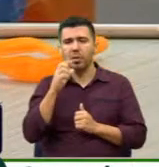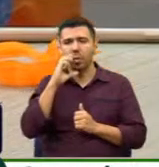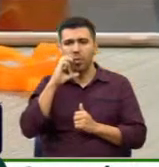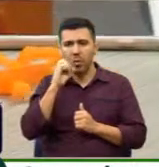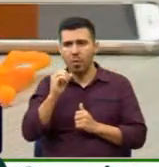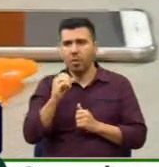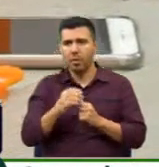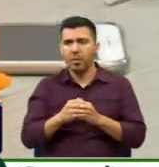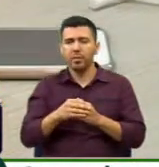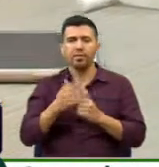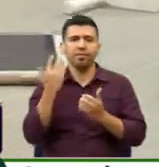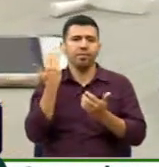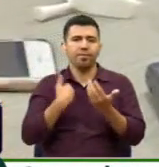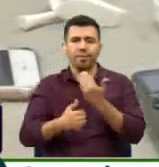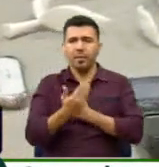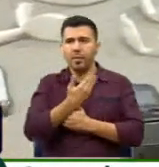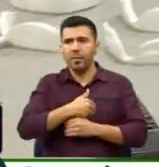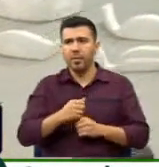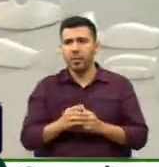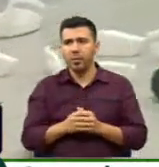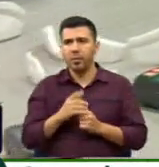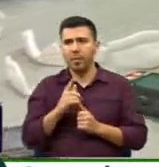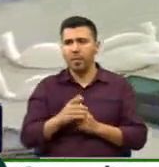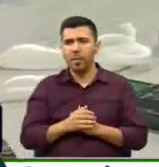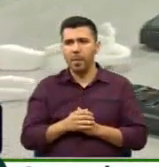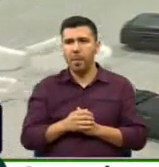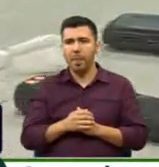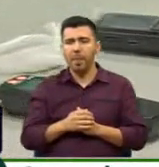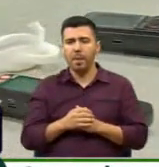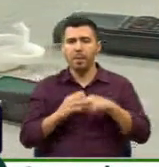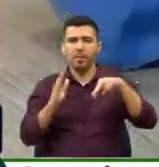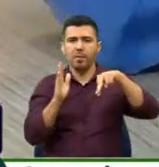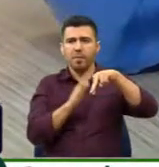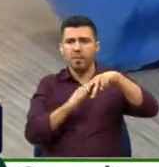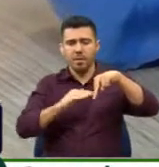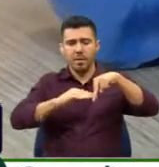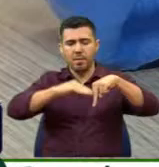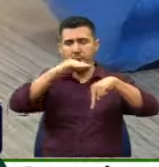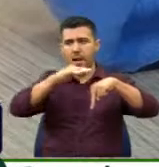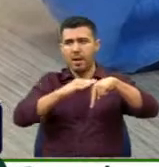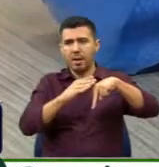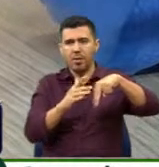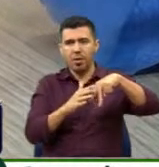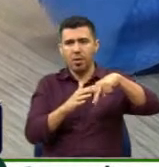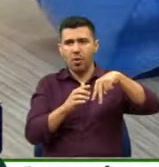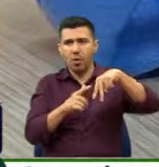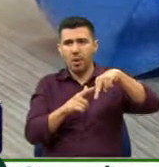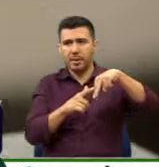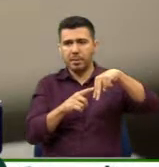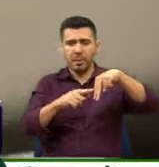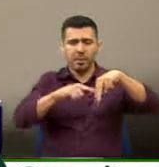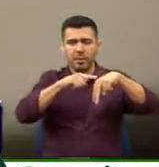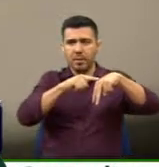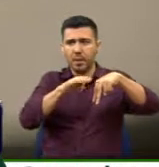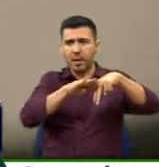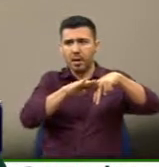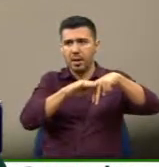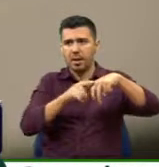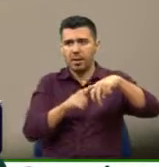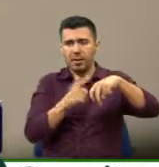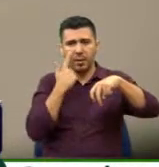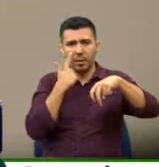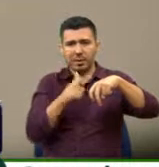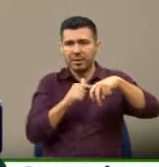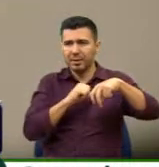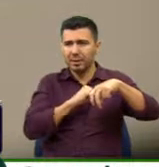sobre todo en amputaciones transfemorales por encima de la rodilla, porque la construcción manual se debe hacer con